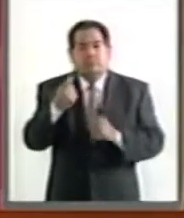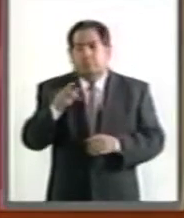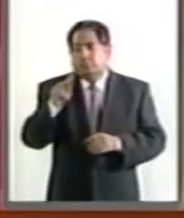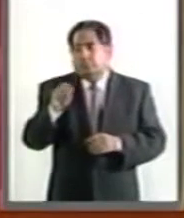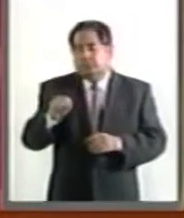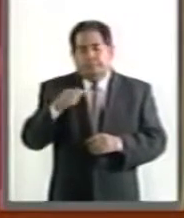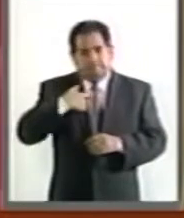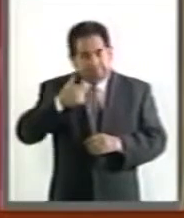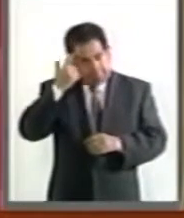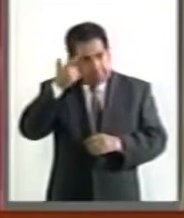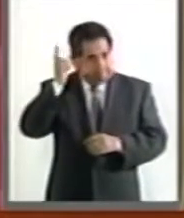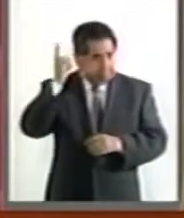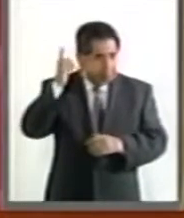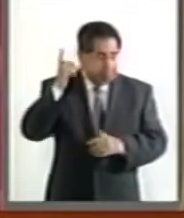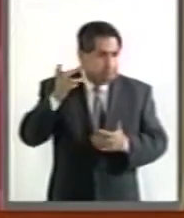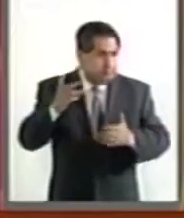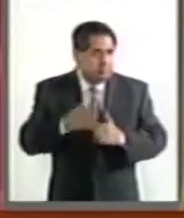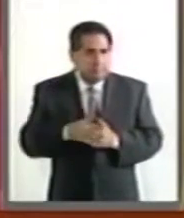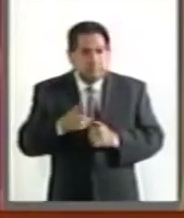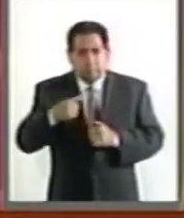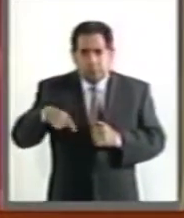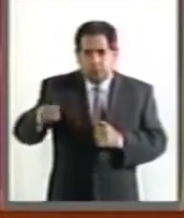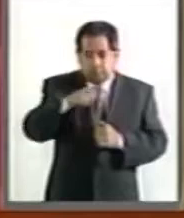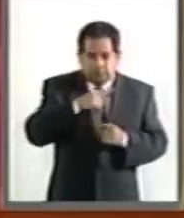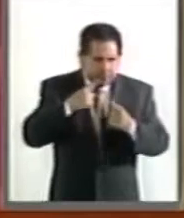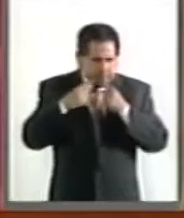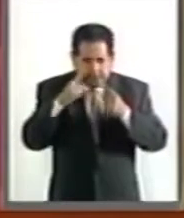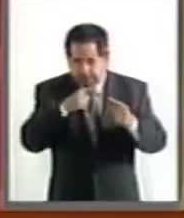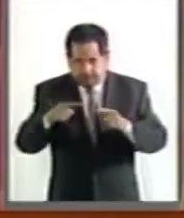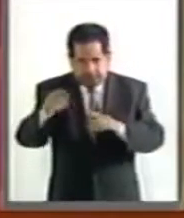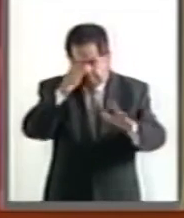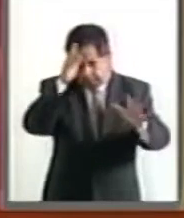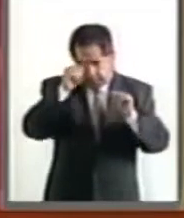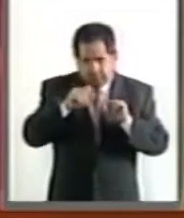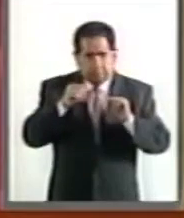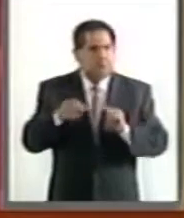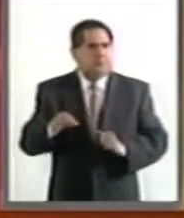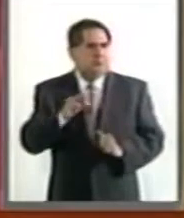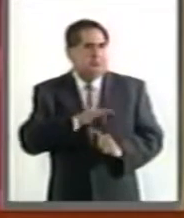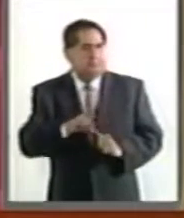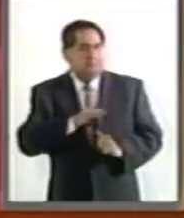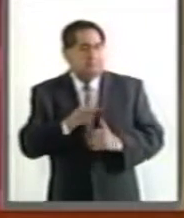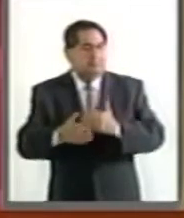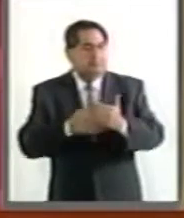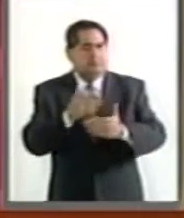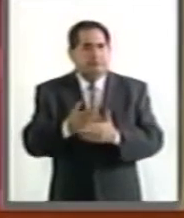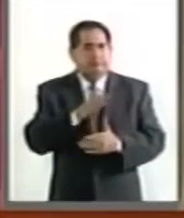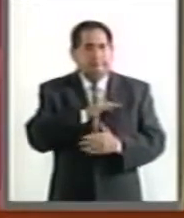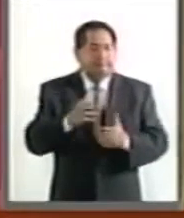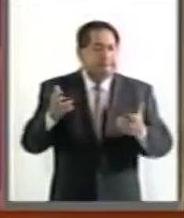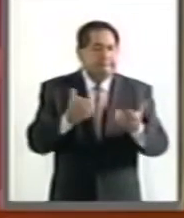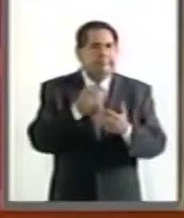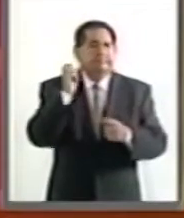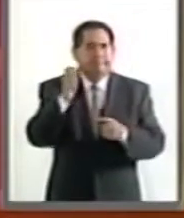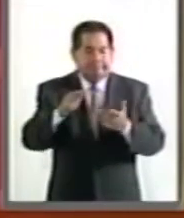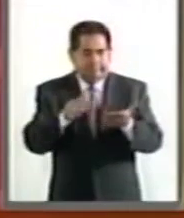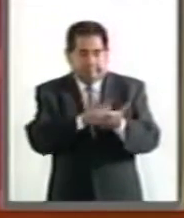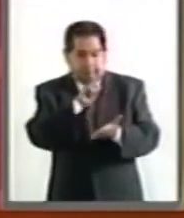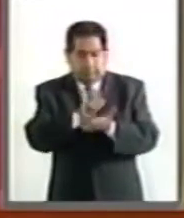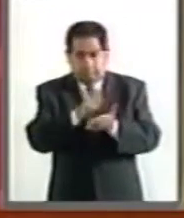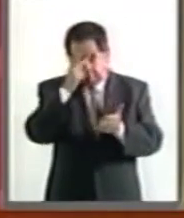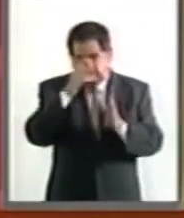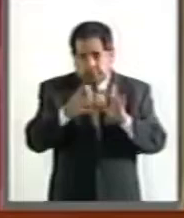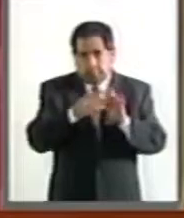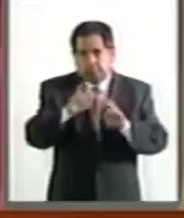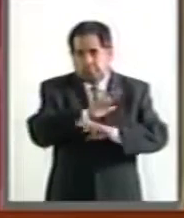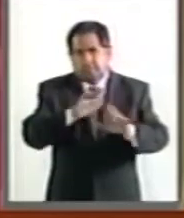yo espero que con estos consensos ya se permita lograr que la legislación mexicana